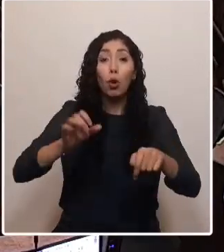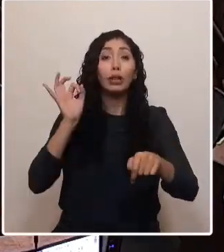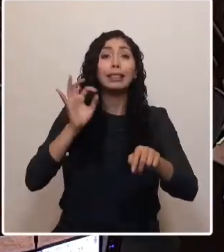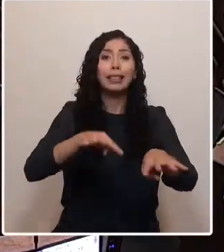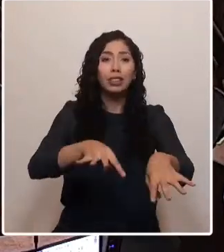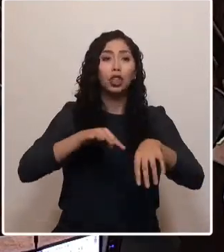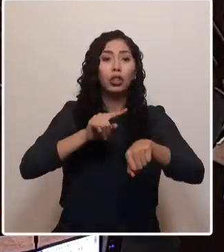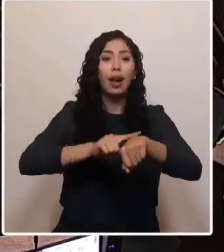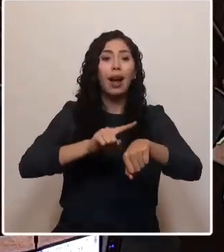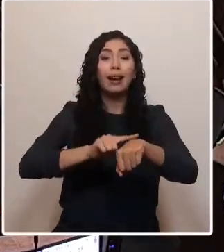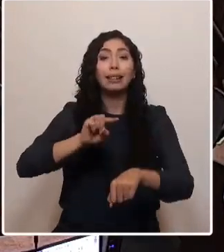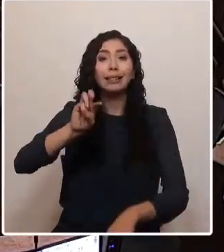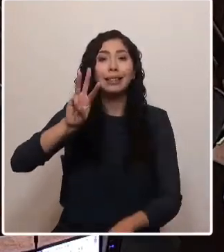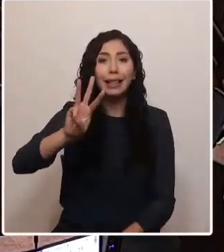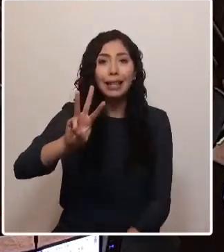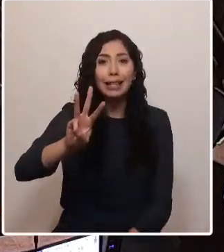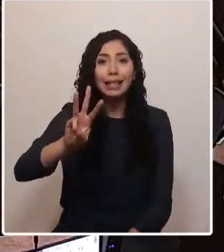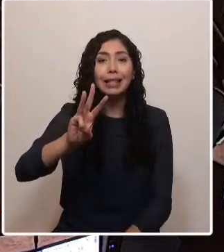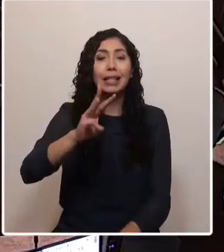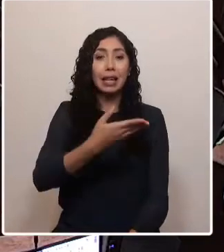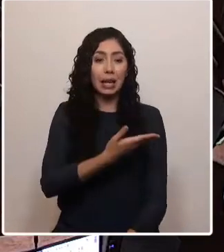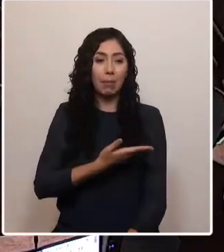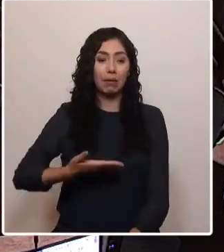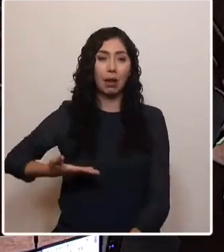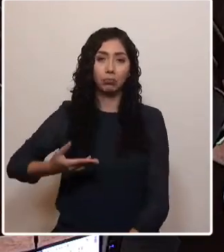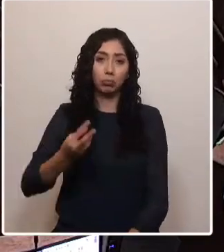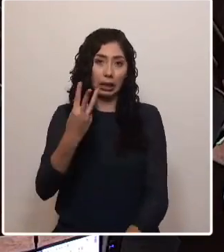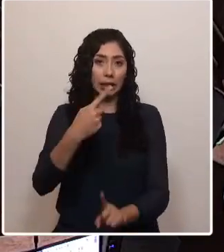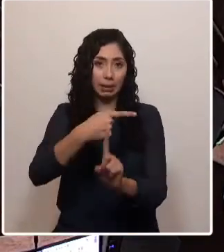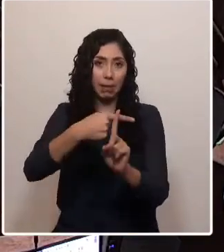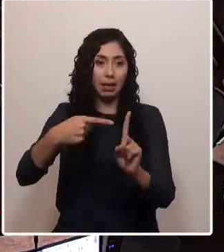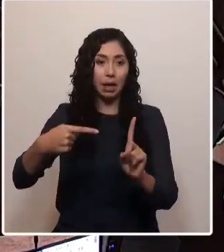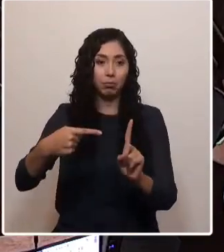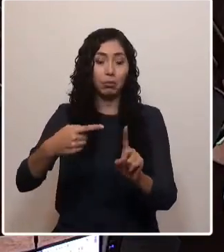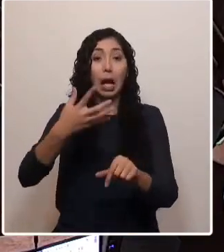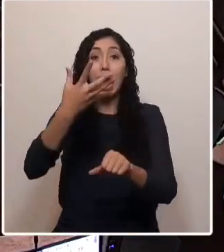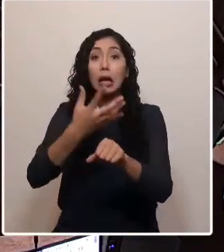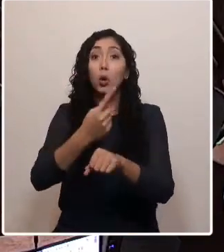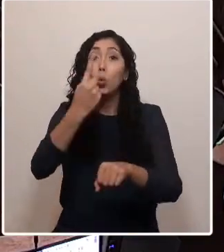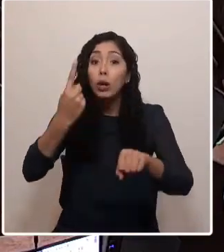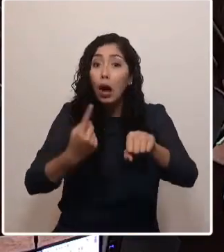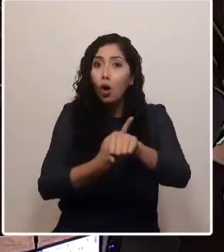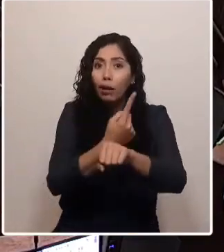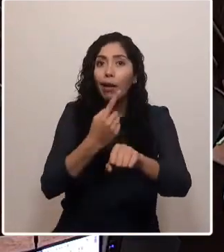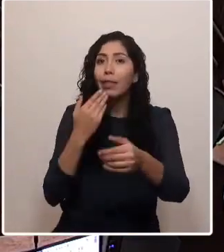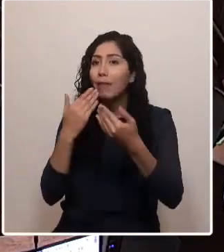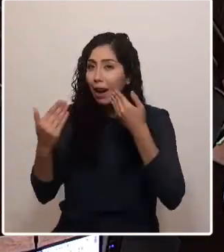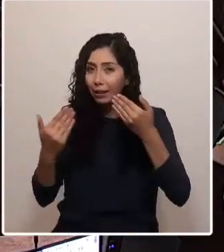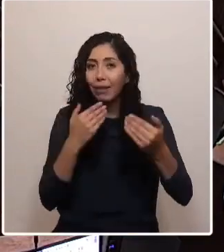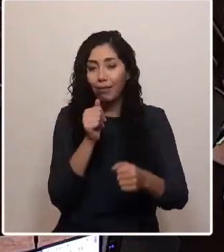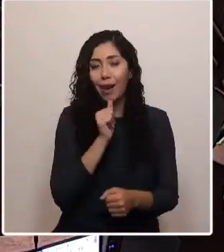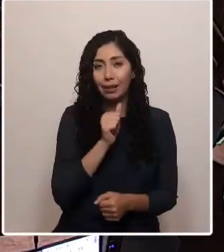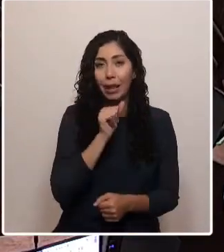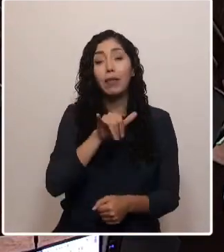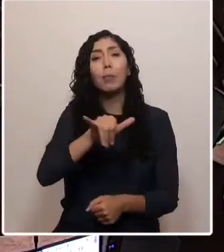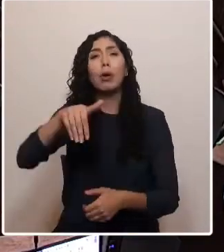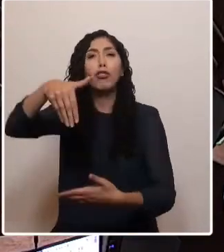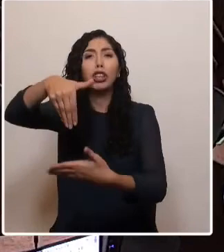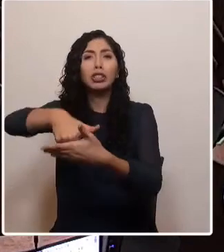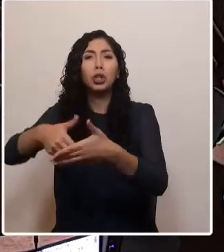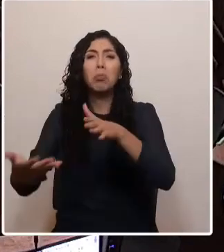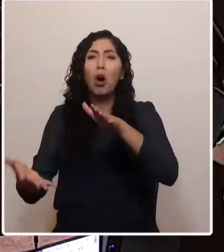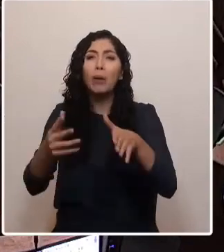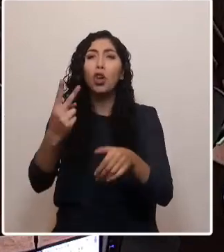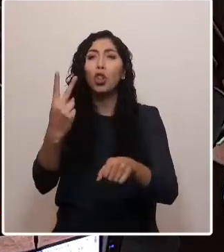las 15:30. Queda 1 hora de deliberación y la votación está estimada alrededor de 2